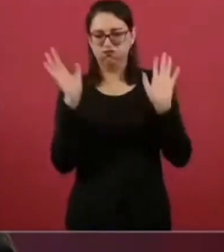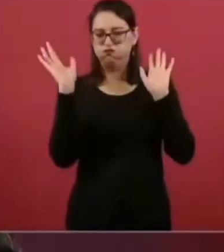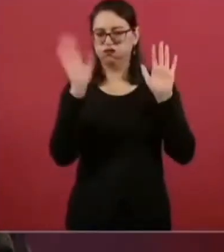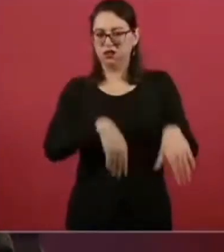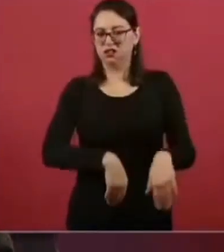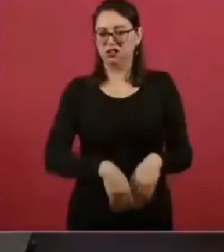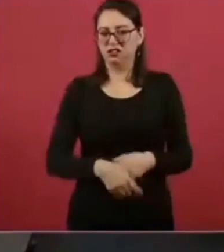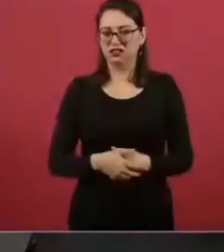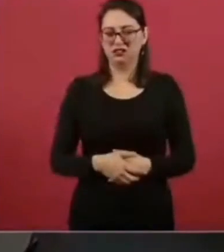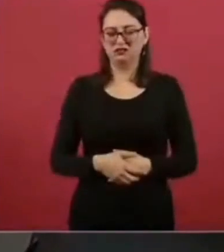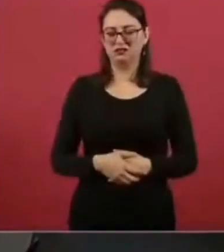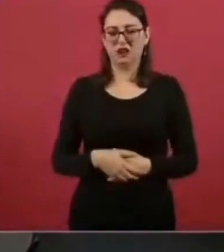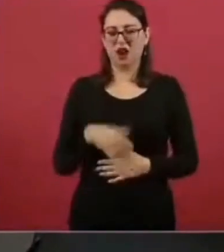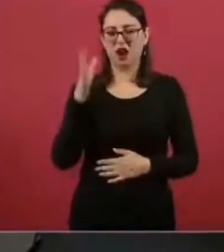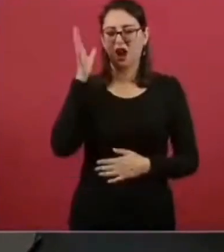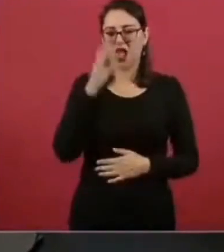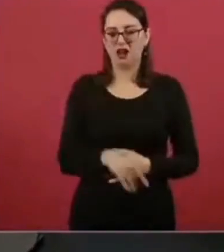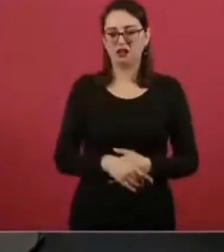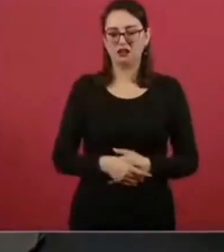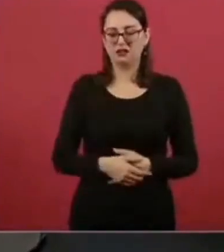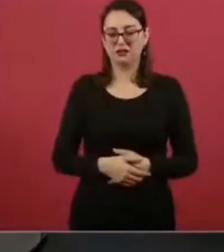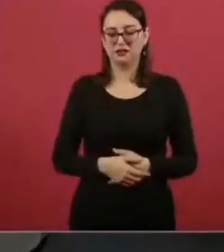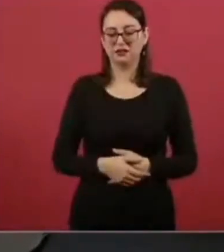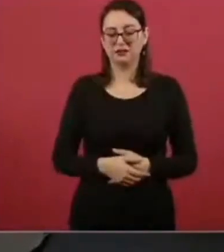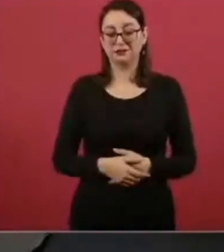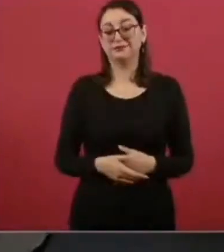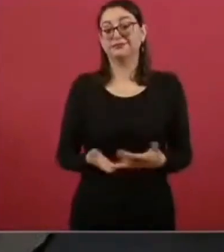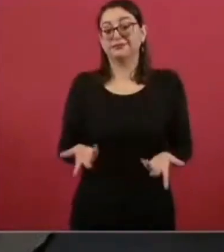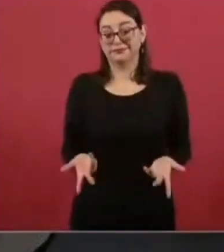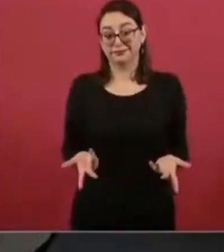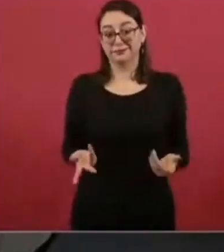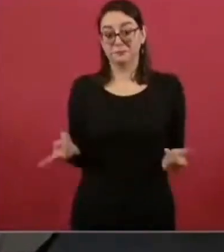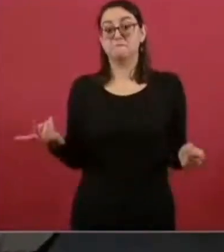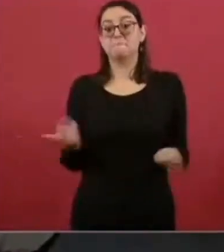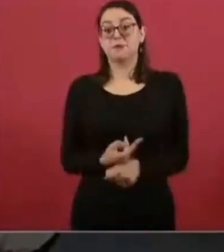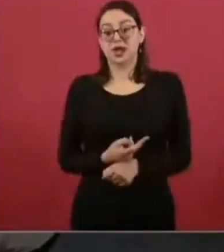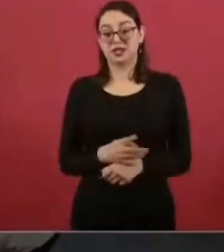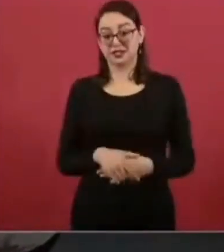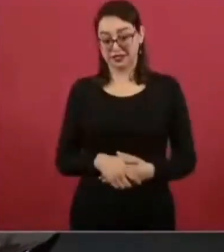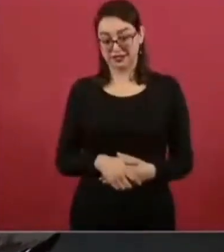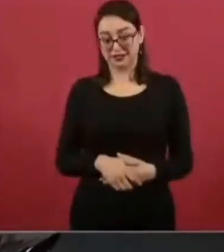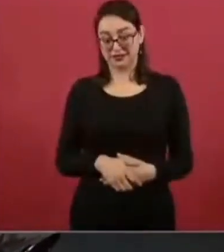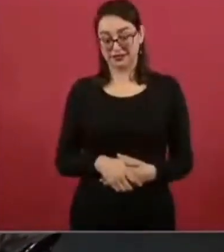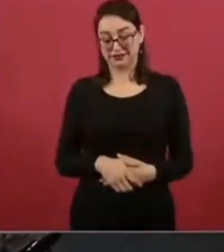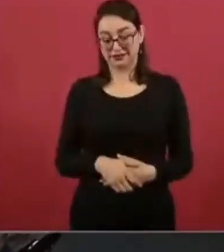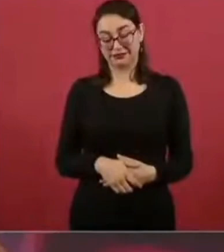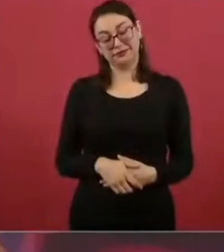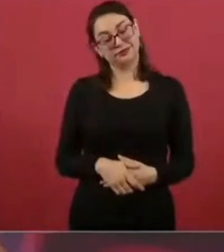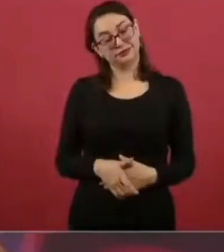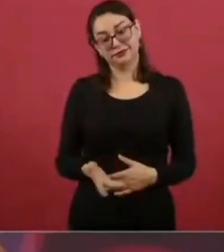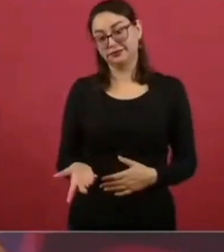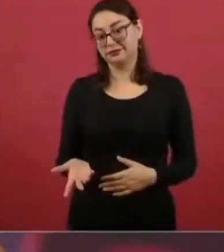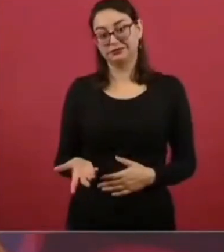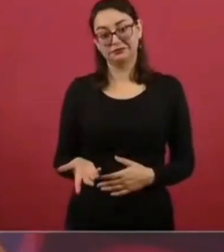credibilidad. Acaba de aparecer una nueva plataforma, así como